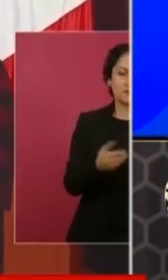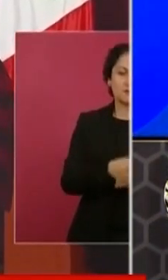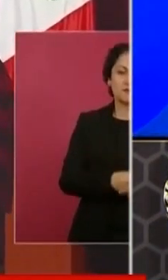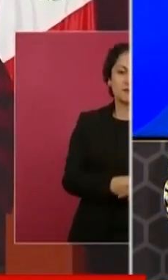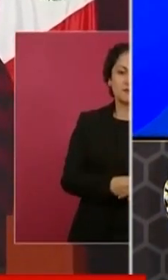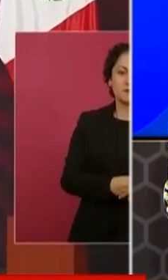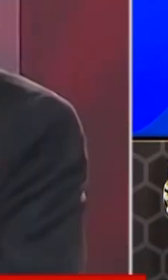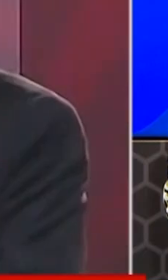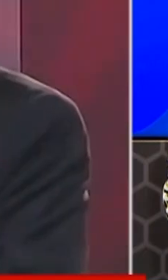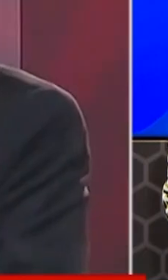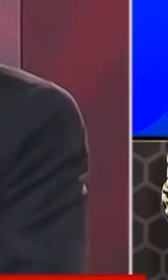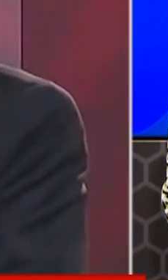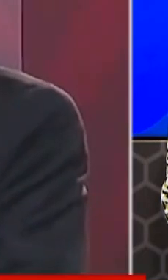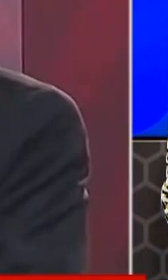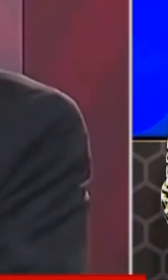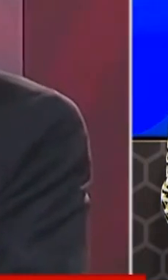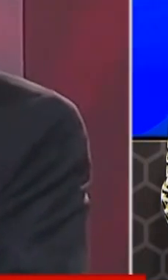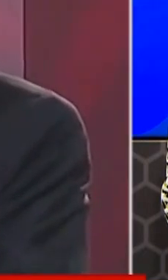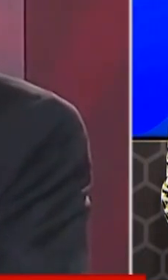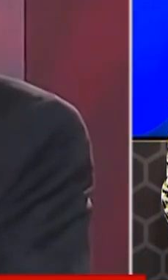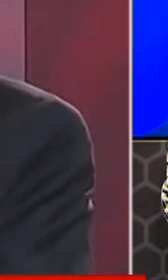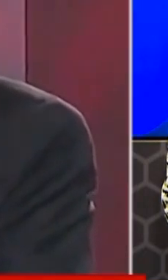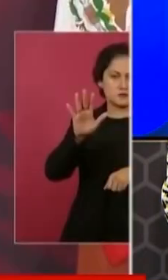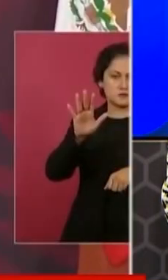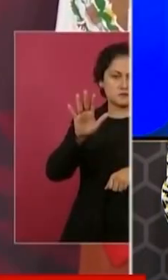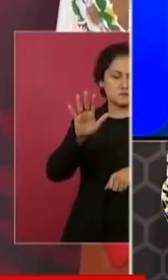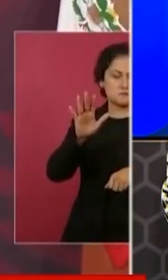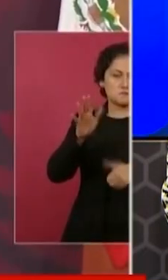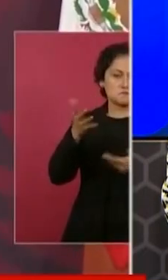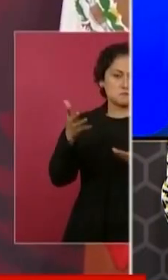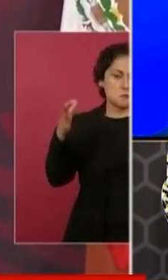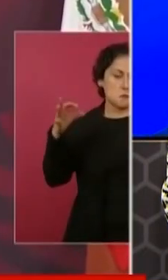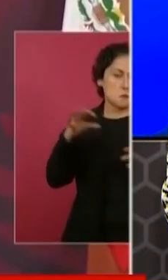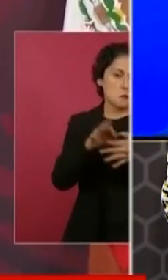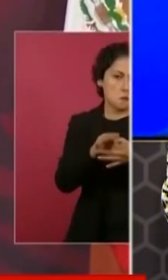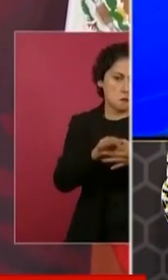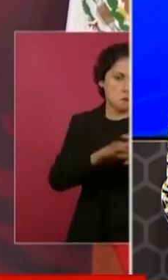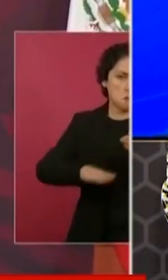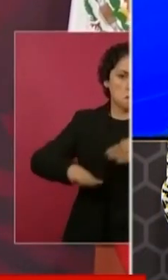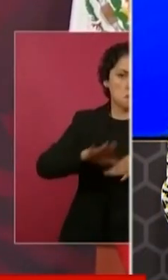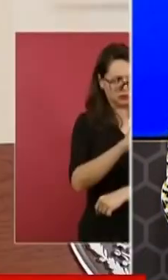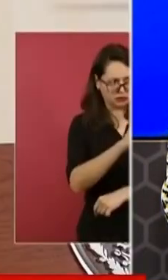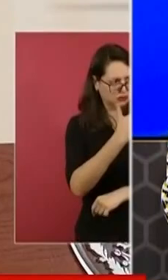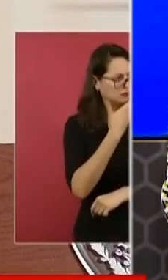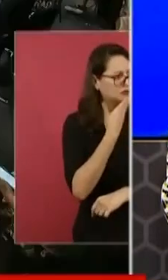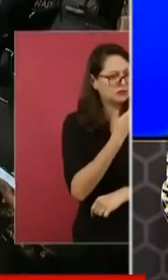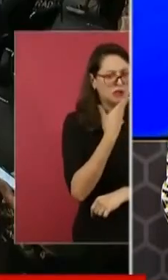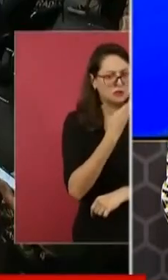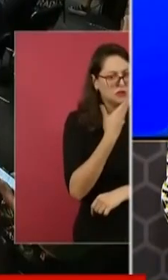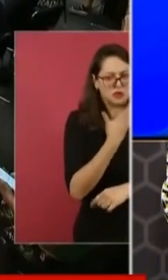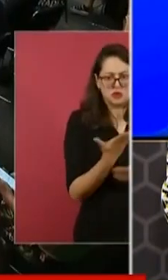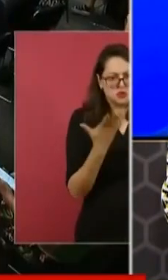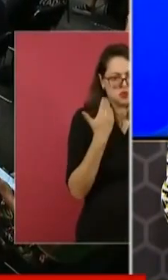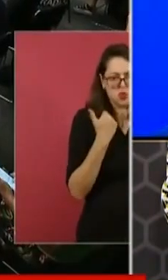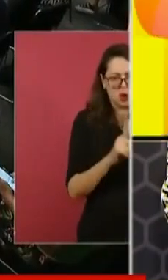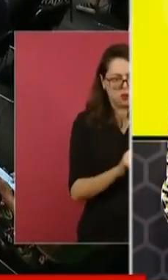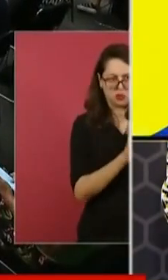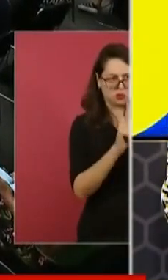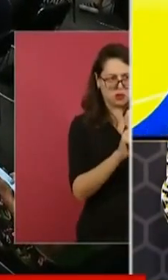gobierno ha sido una actitud de desprecio a los foros internacionales. Hoy se habla del